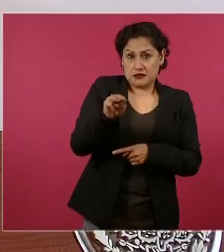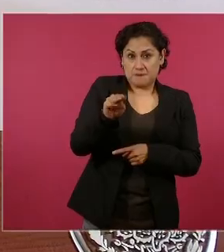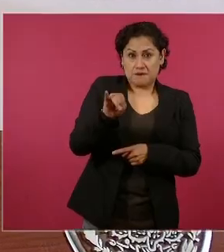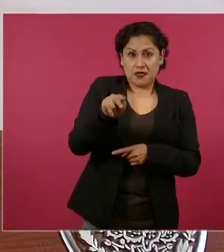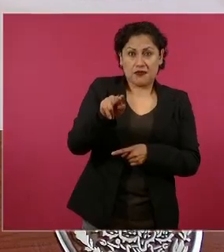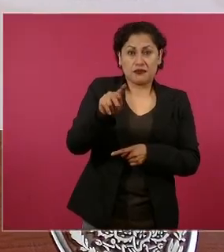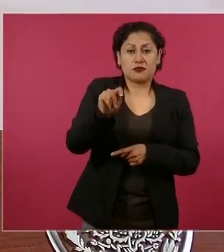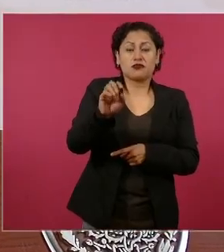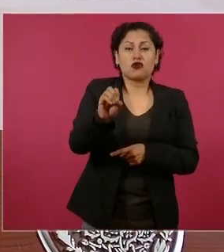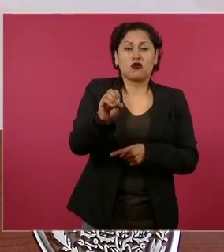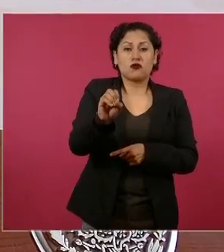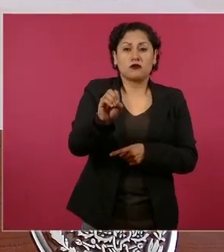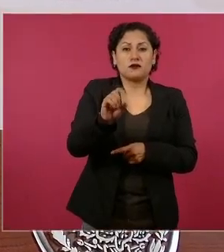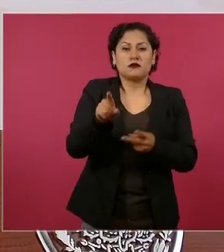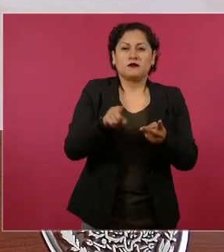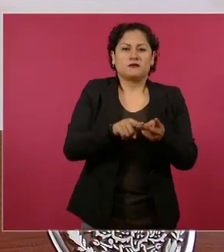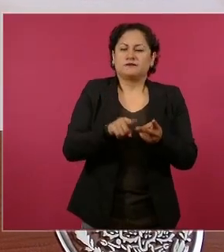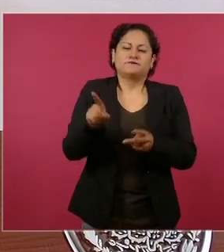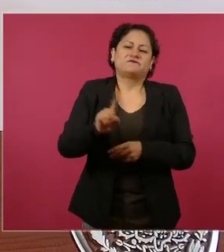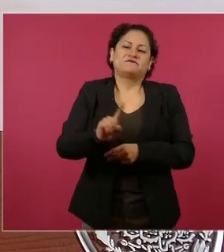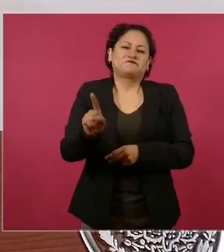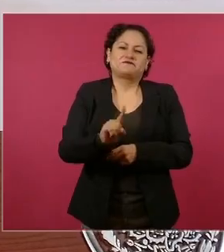no escribe ahí Aguilar,